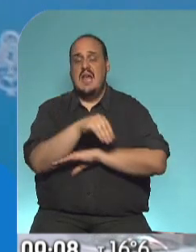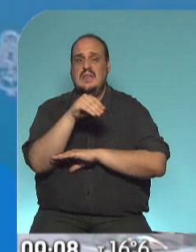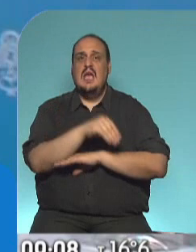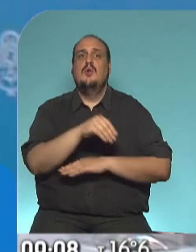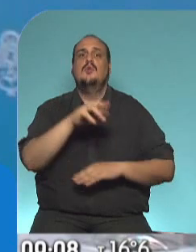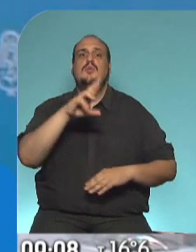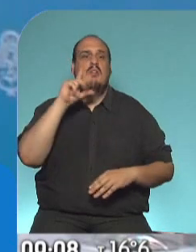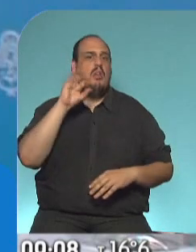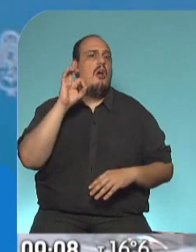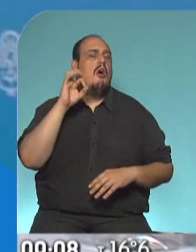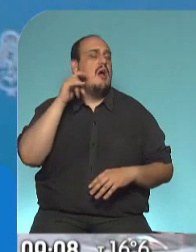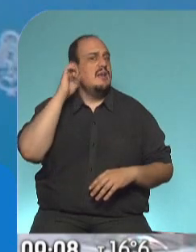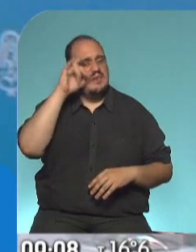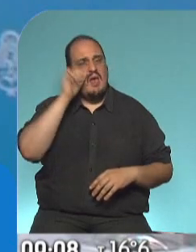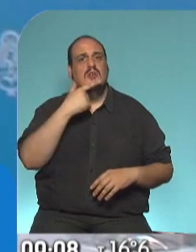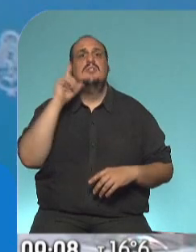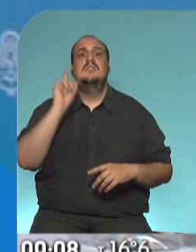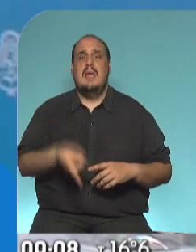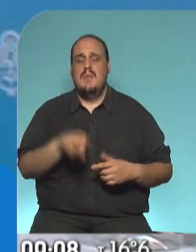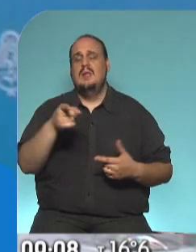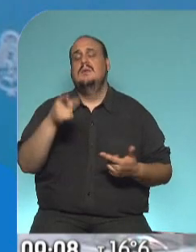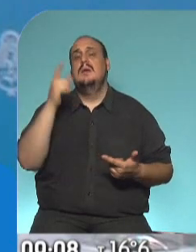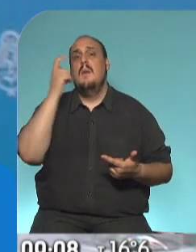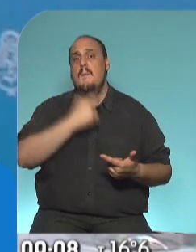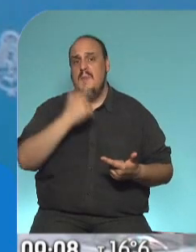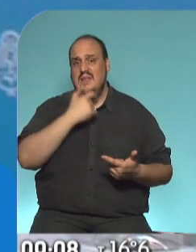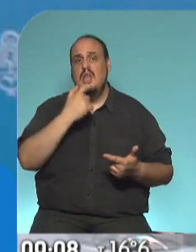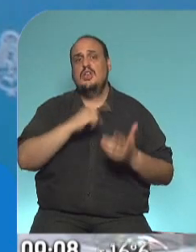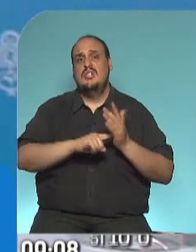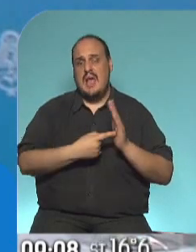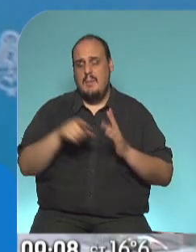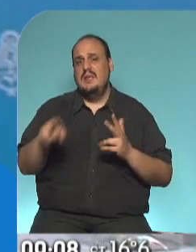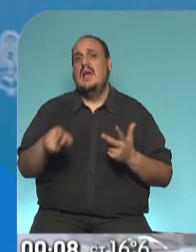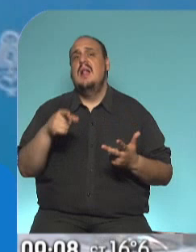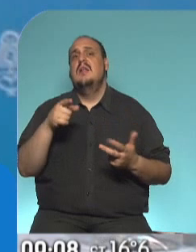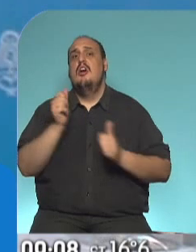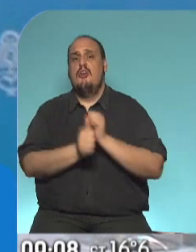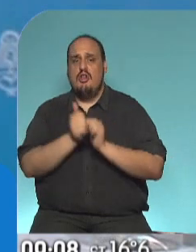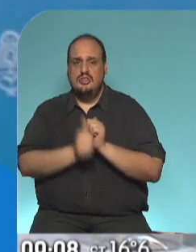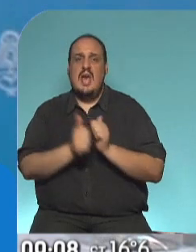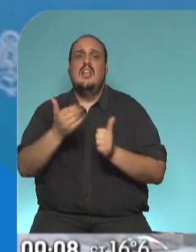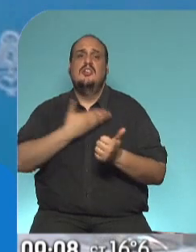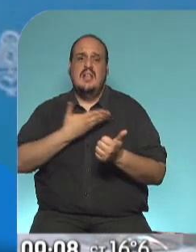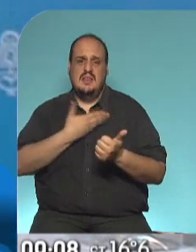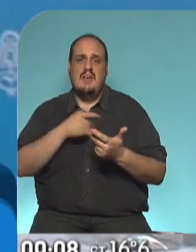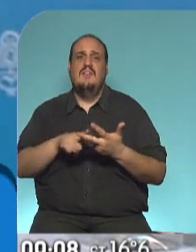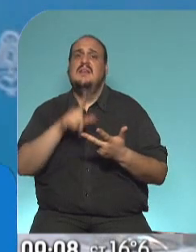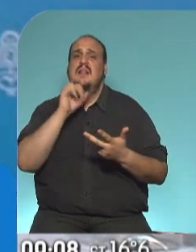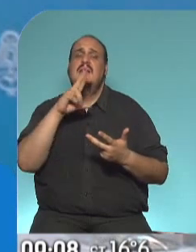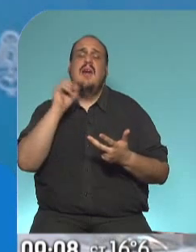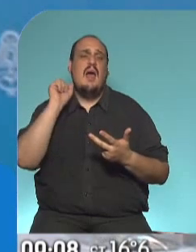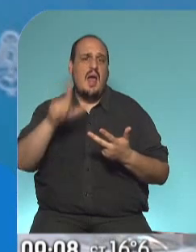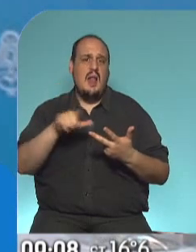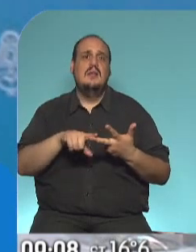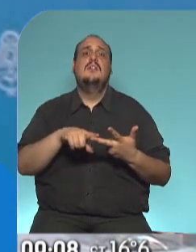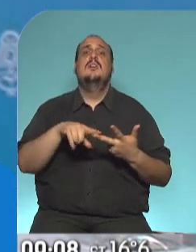gallegos en mendoza en el gran mendoza en santa fe en el gran rosario en salta en orán tartagal y en jujuy